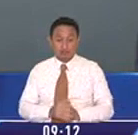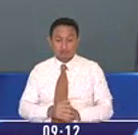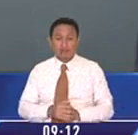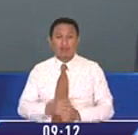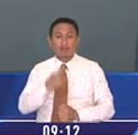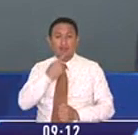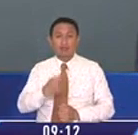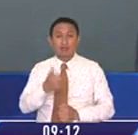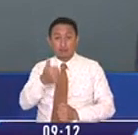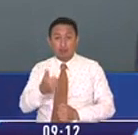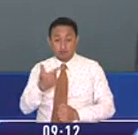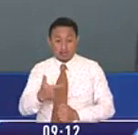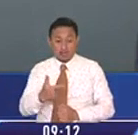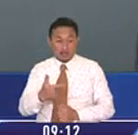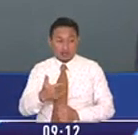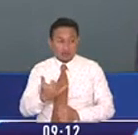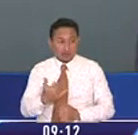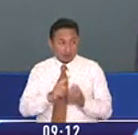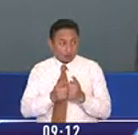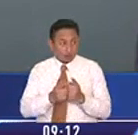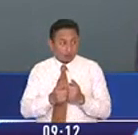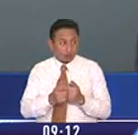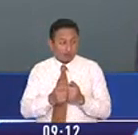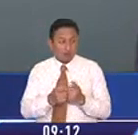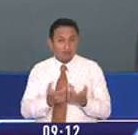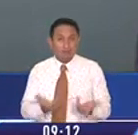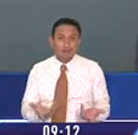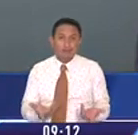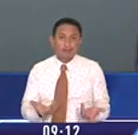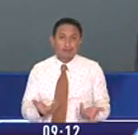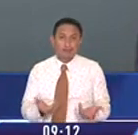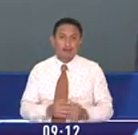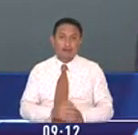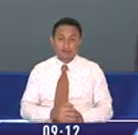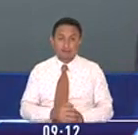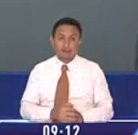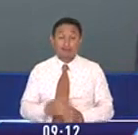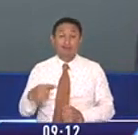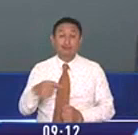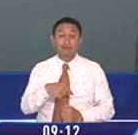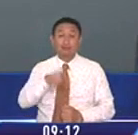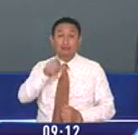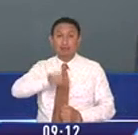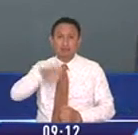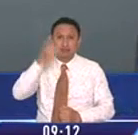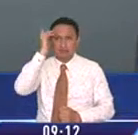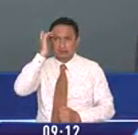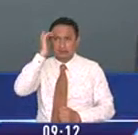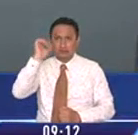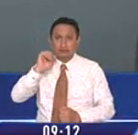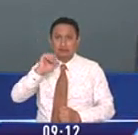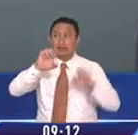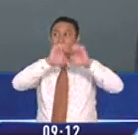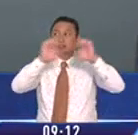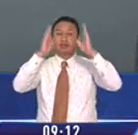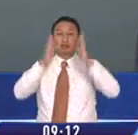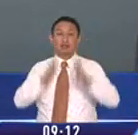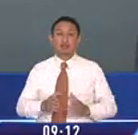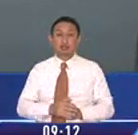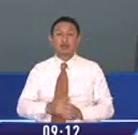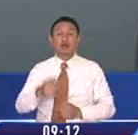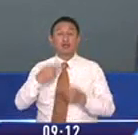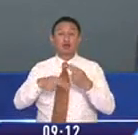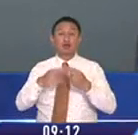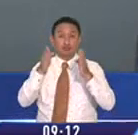dijeron que estaba vigente en enero ya no está vigente en marzo o en abril. Esa intranquilidad es la que al empresario o al